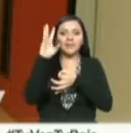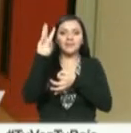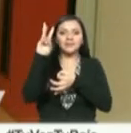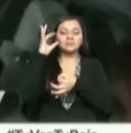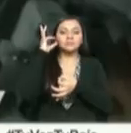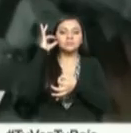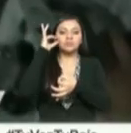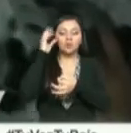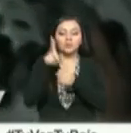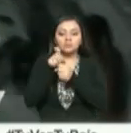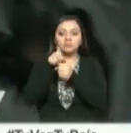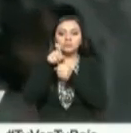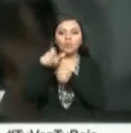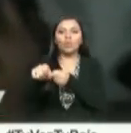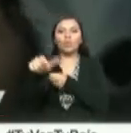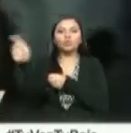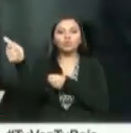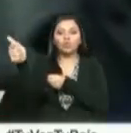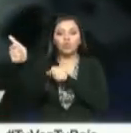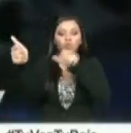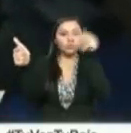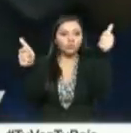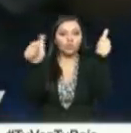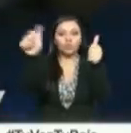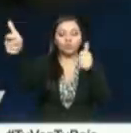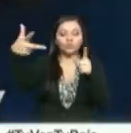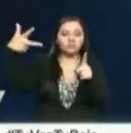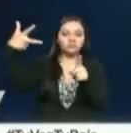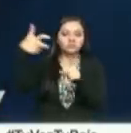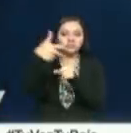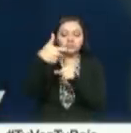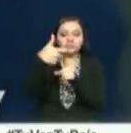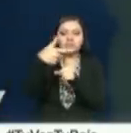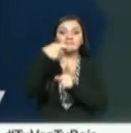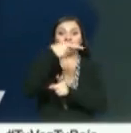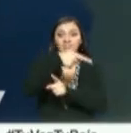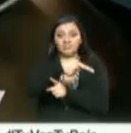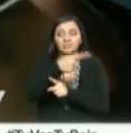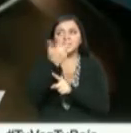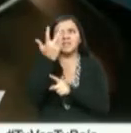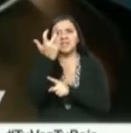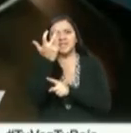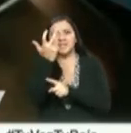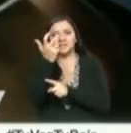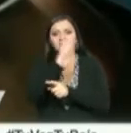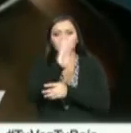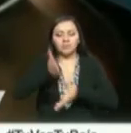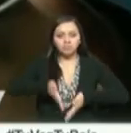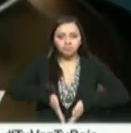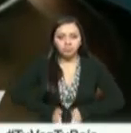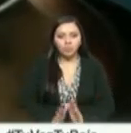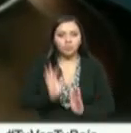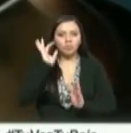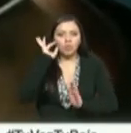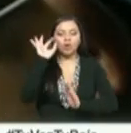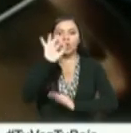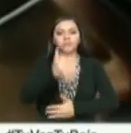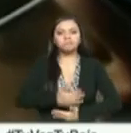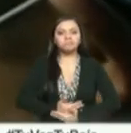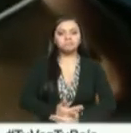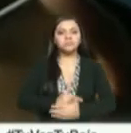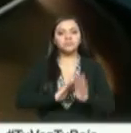el espermatozoide de otro hombre diferente al padre previsto. La mitad de este grupo de madres ya han dado a luz o han logrado quedarse